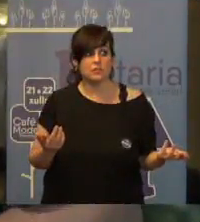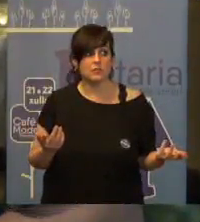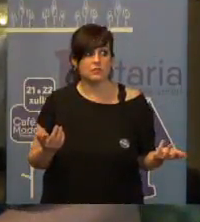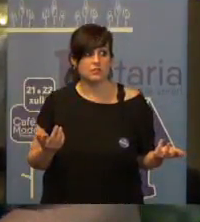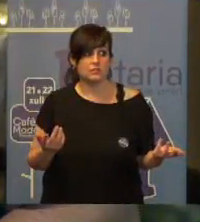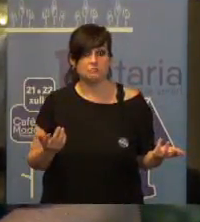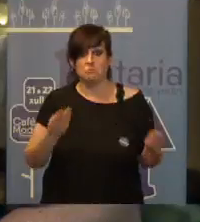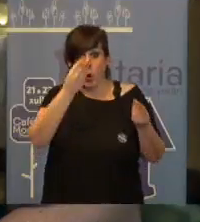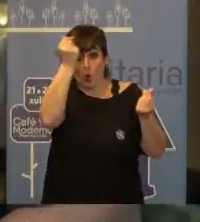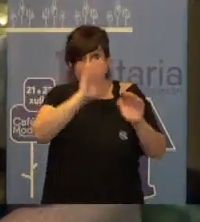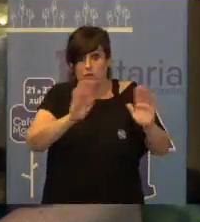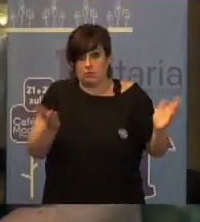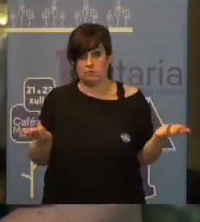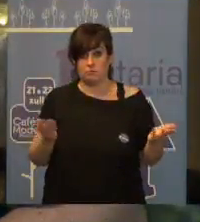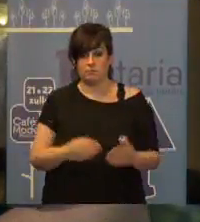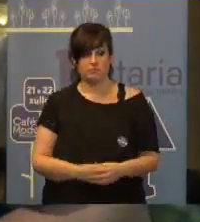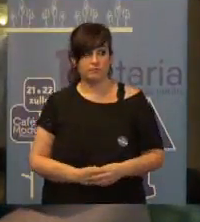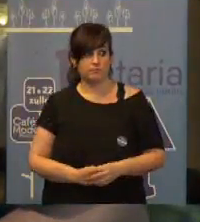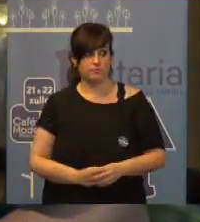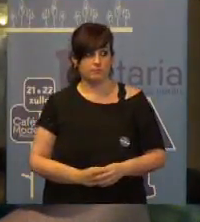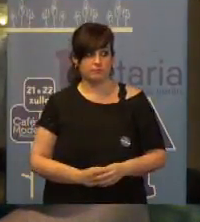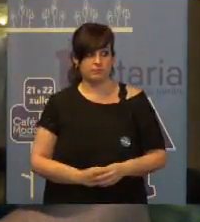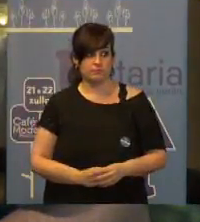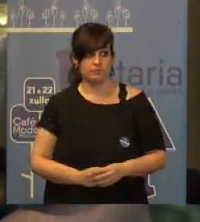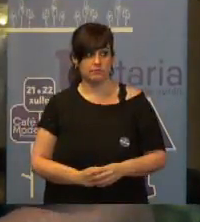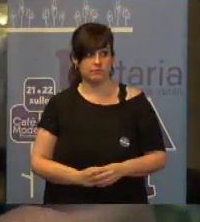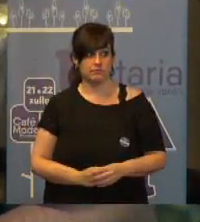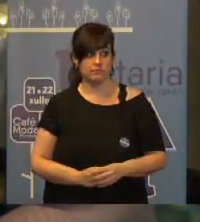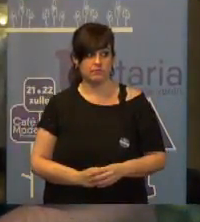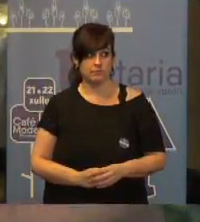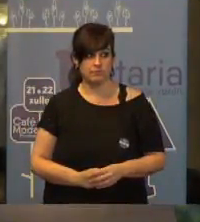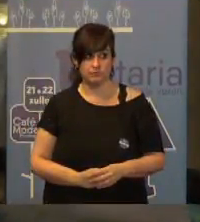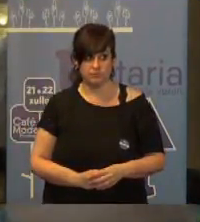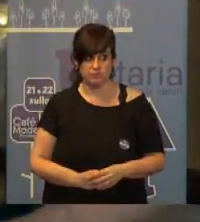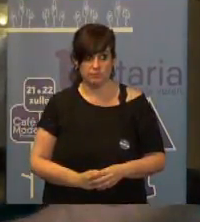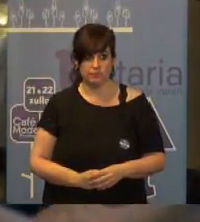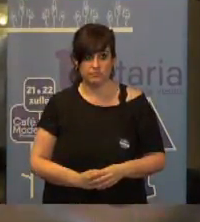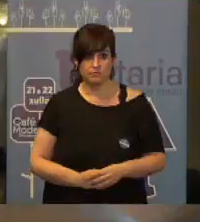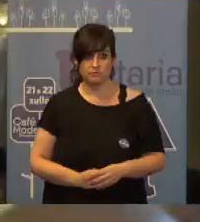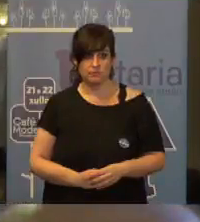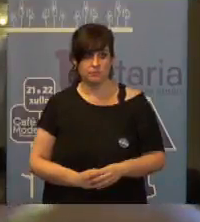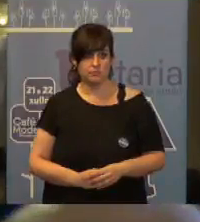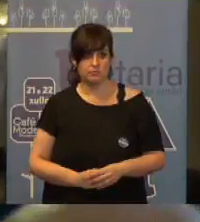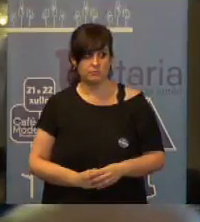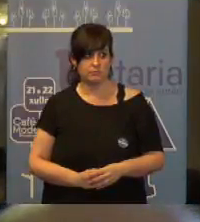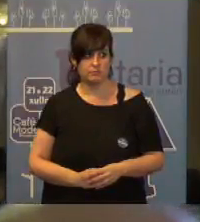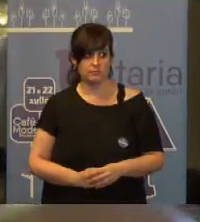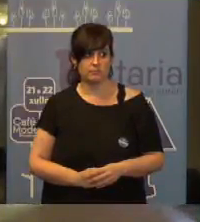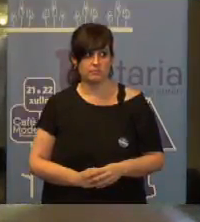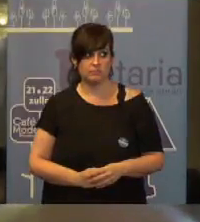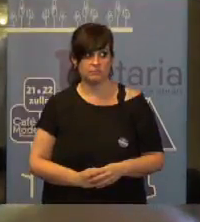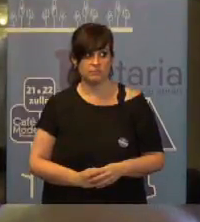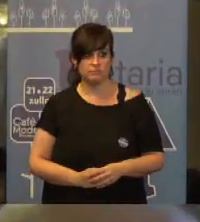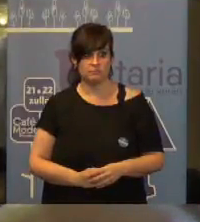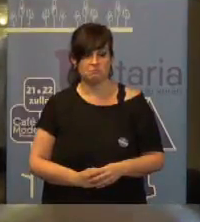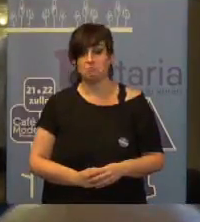macho, olvídate. E isto hai non que saber. Hai que saber que vas a facer e que interés vas a perjudicar e estar